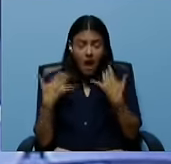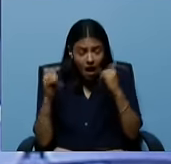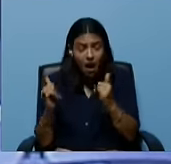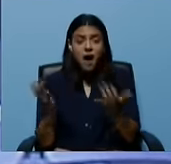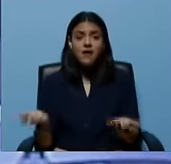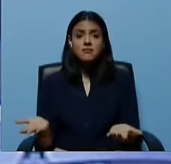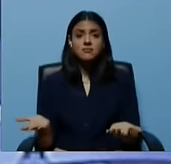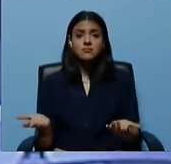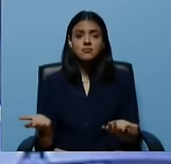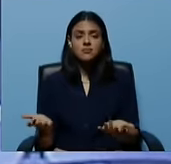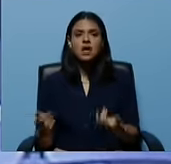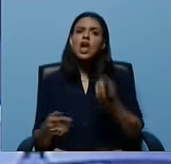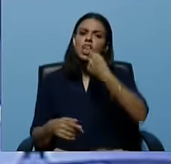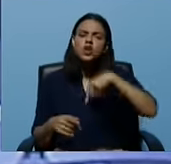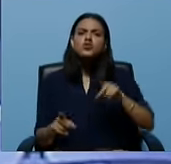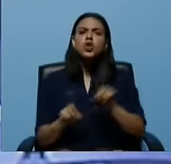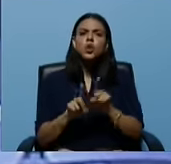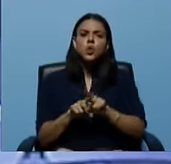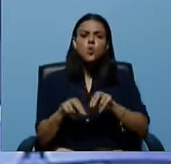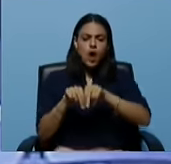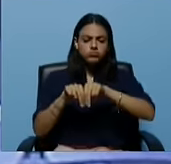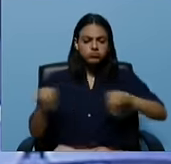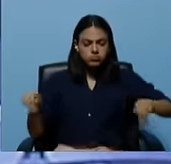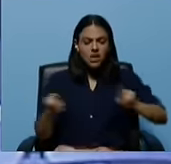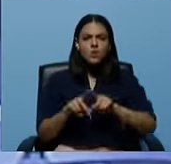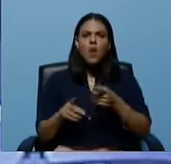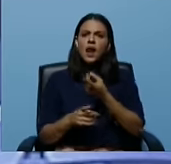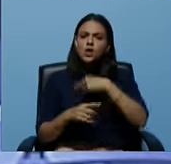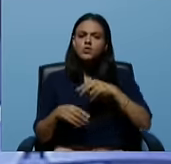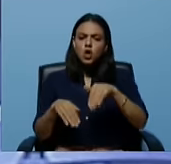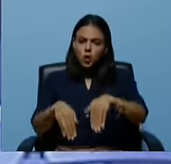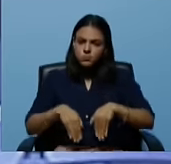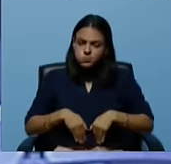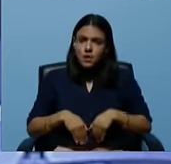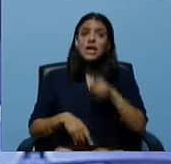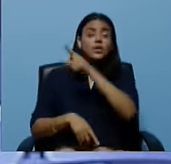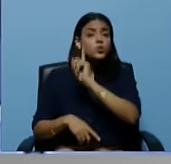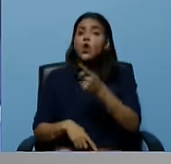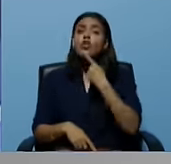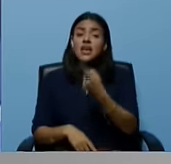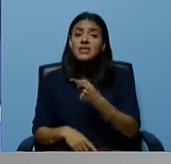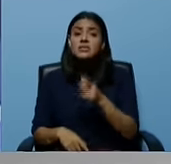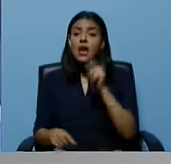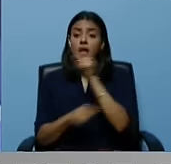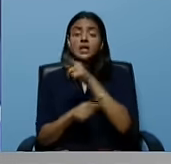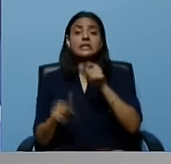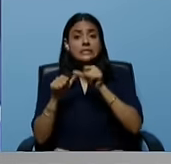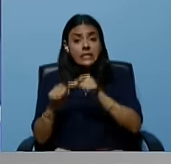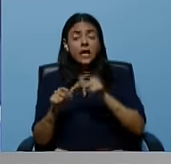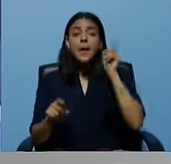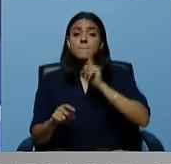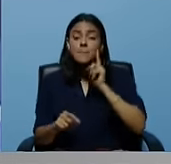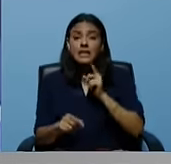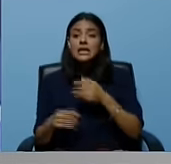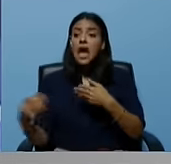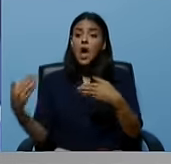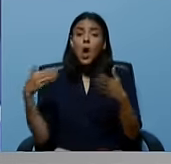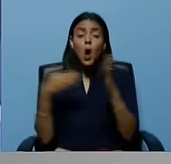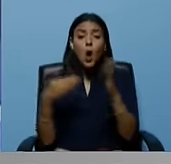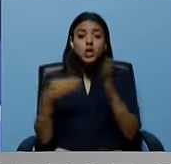En resguardo de la discreción no lo he mostrado. Si usted no desmiente lo que acaba de decir, que es una acusación directa en mi